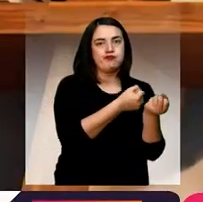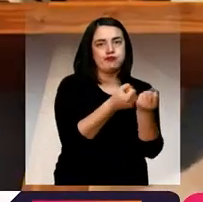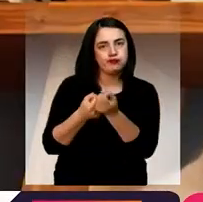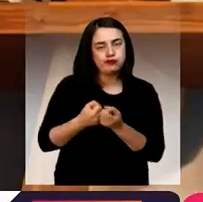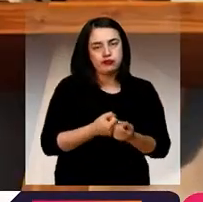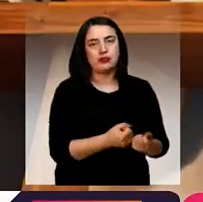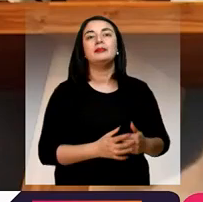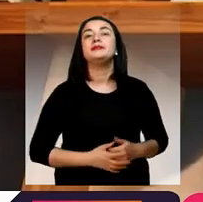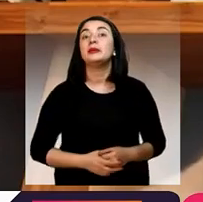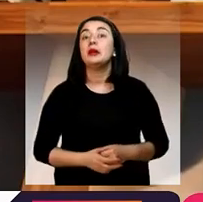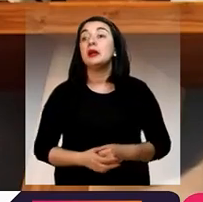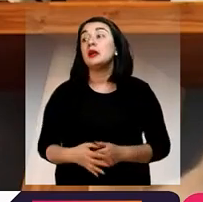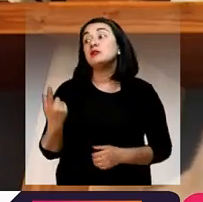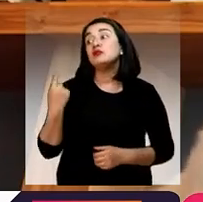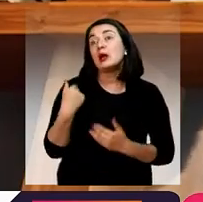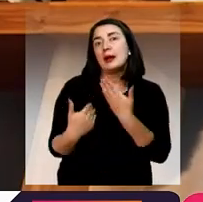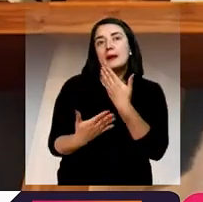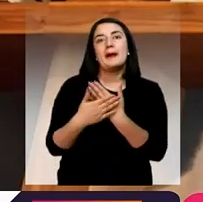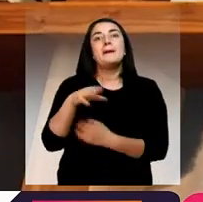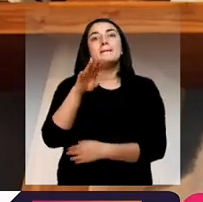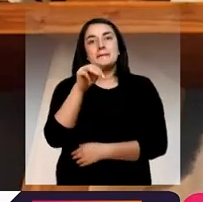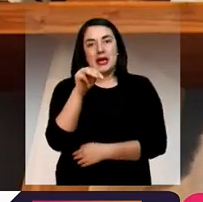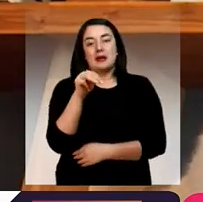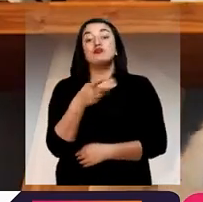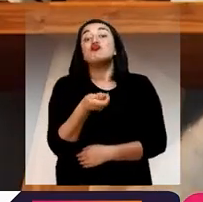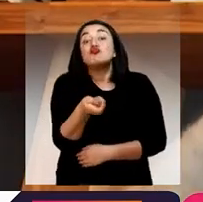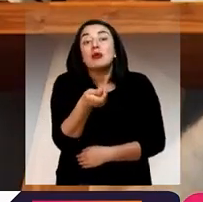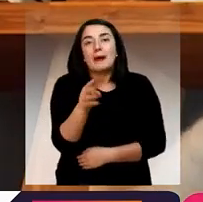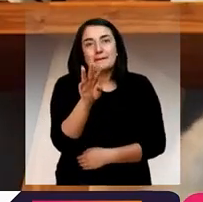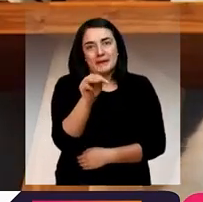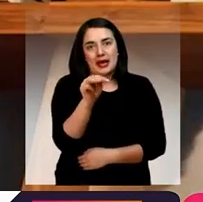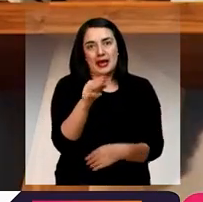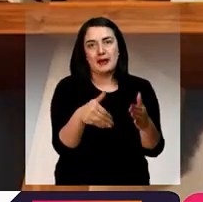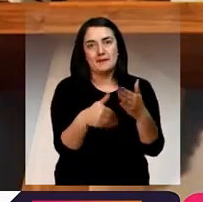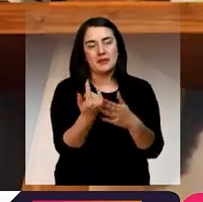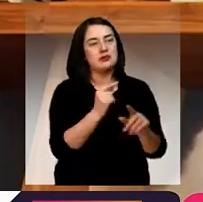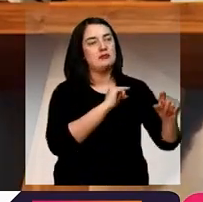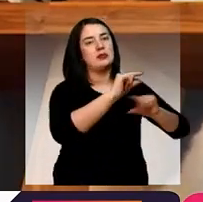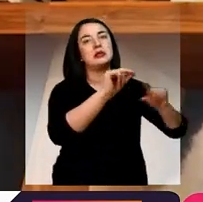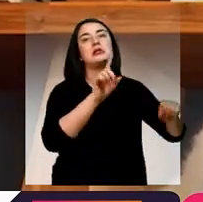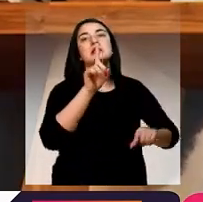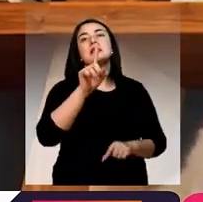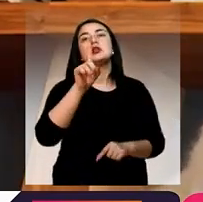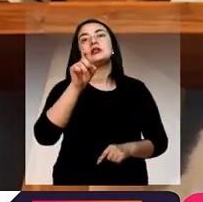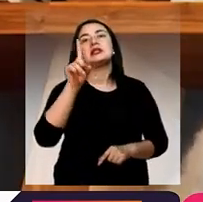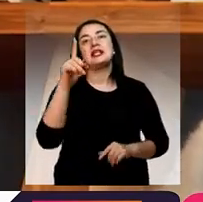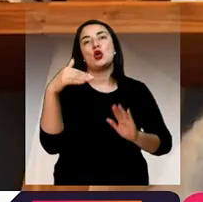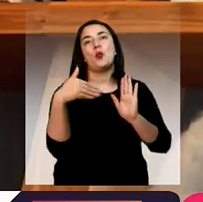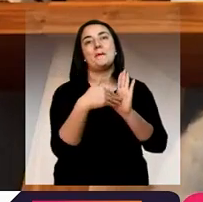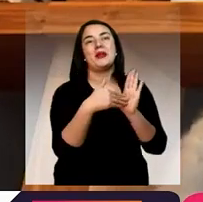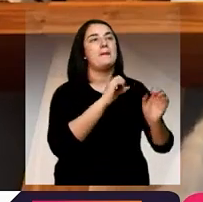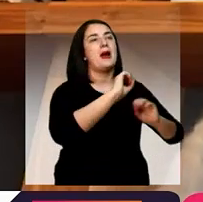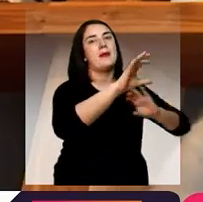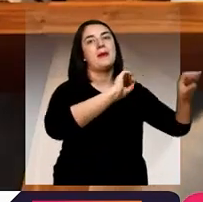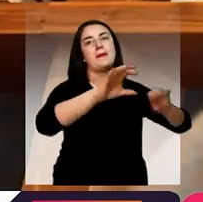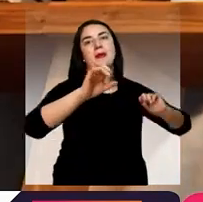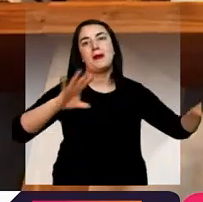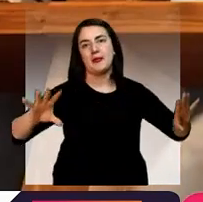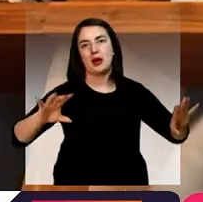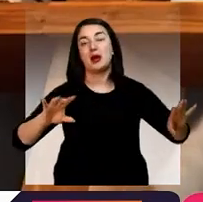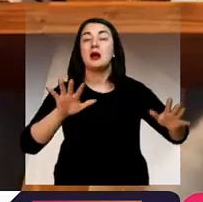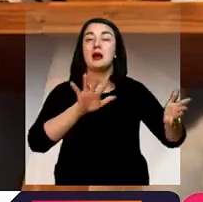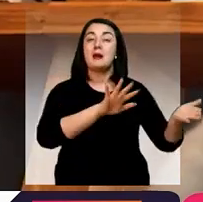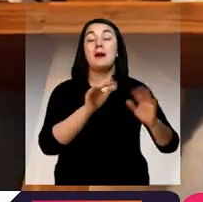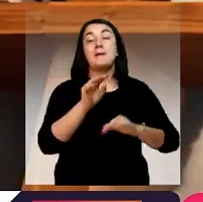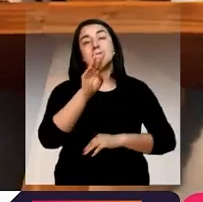martes empezamos a girar vamos a hacer los primeros 161 mil giros y entre martes y viernes